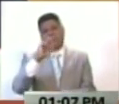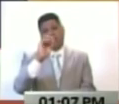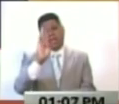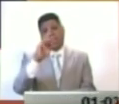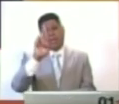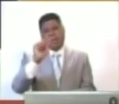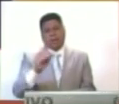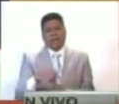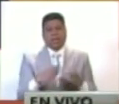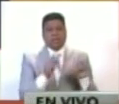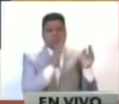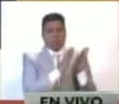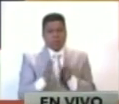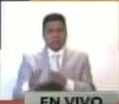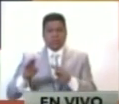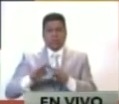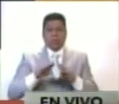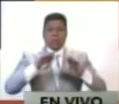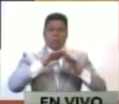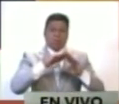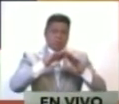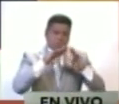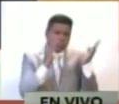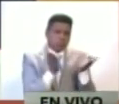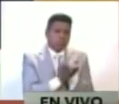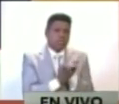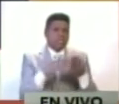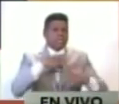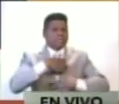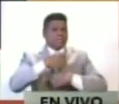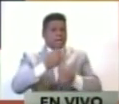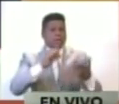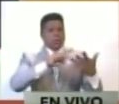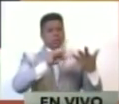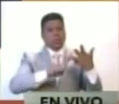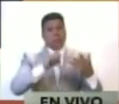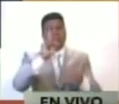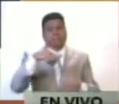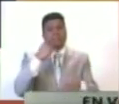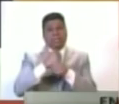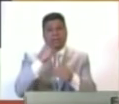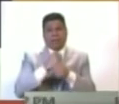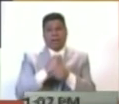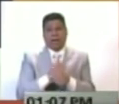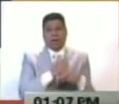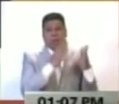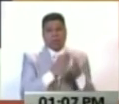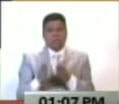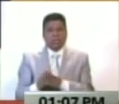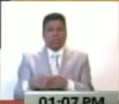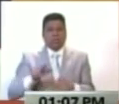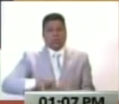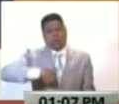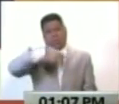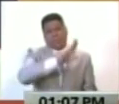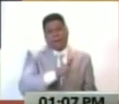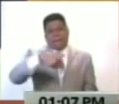de la Organización Mundial de la Salud, de la Organización Internacional del Trabajo, la Organización del Desarme y el